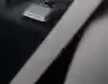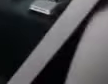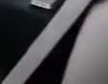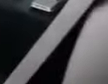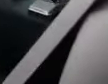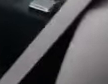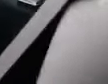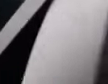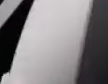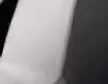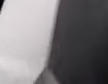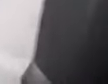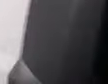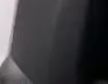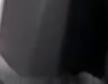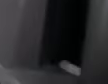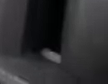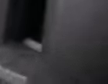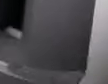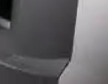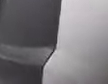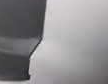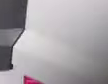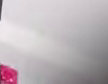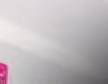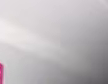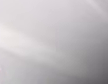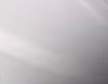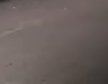1, 3-3, un porcentaje de